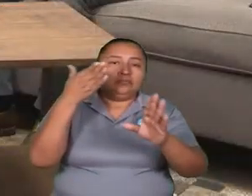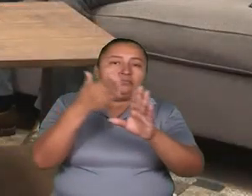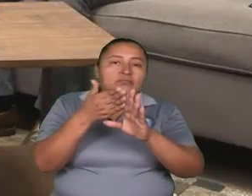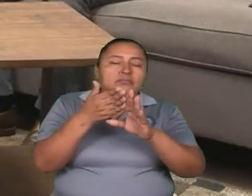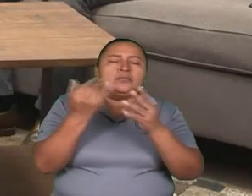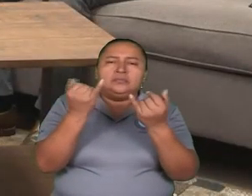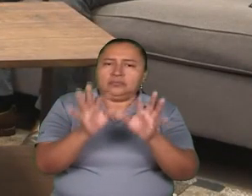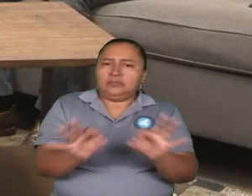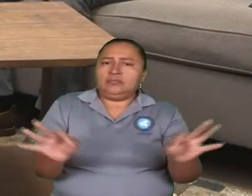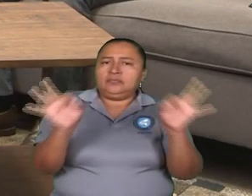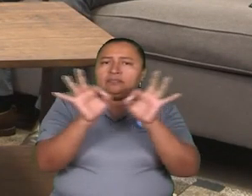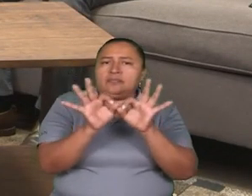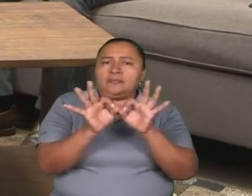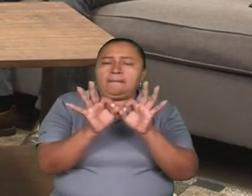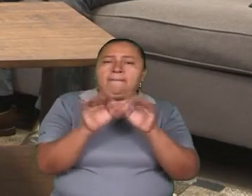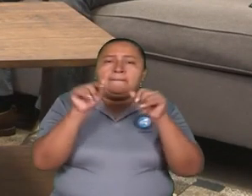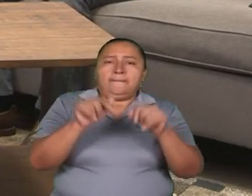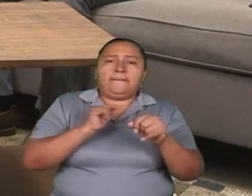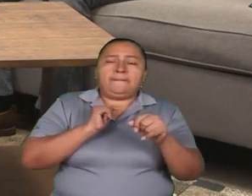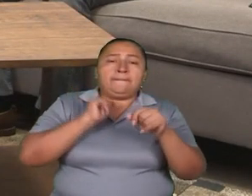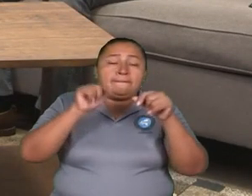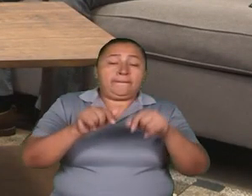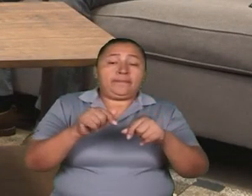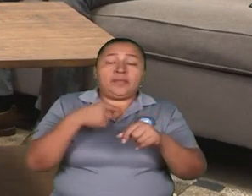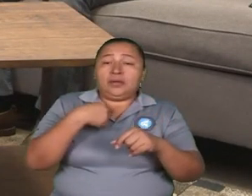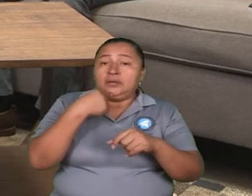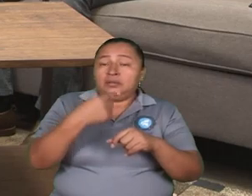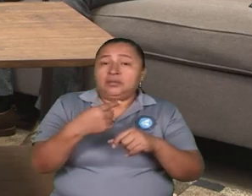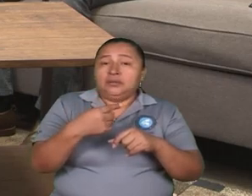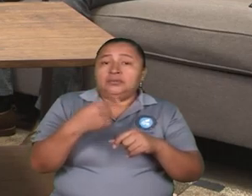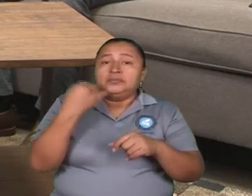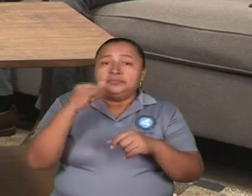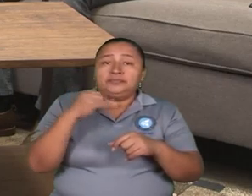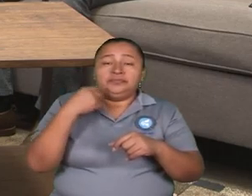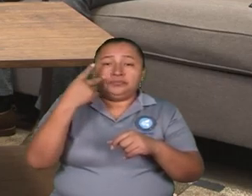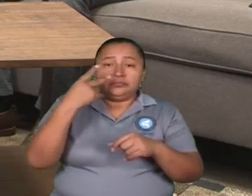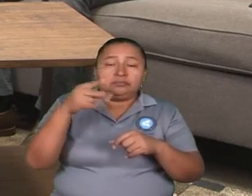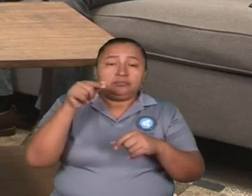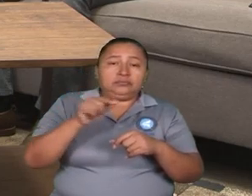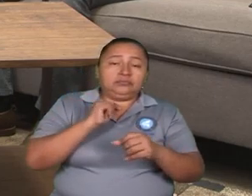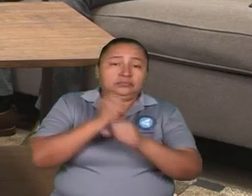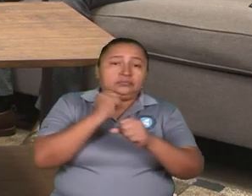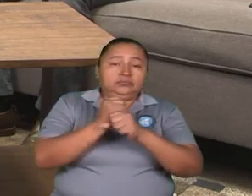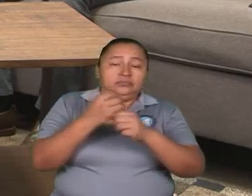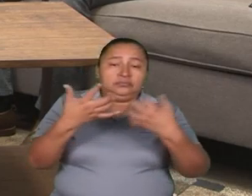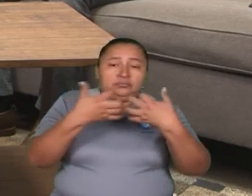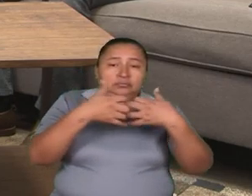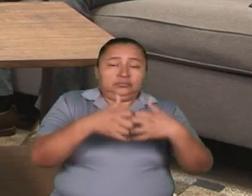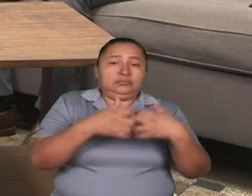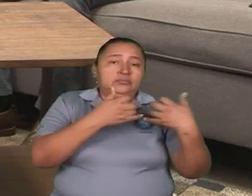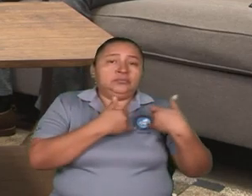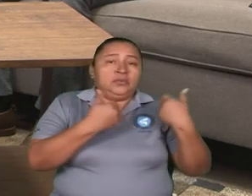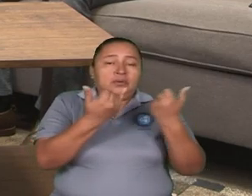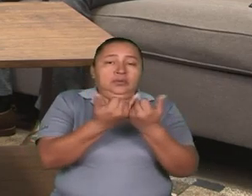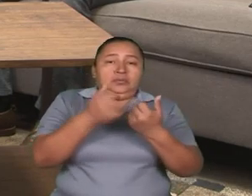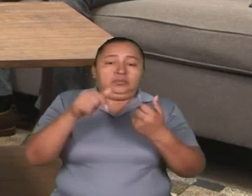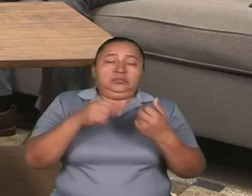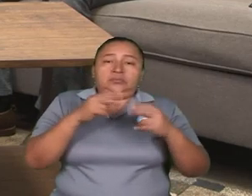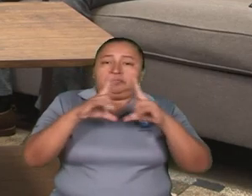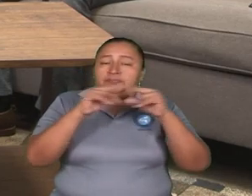en Corinto. Entonces, ¿quién se beneficia ahí? El del triciclo, ya el de la